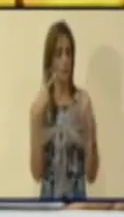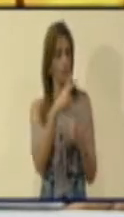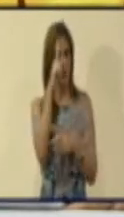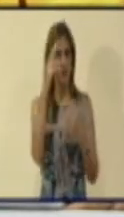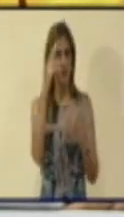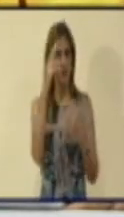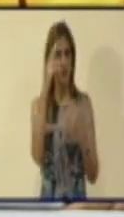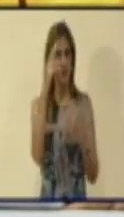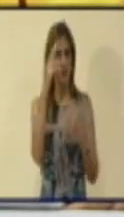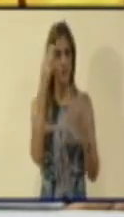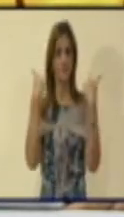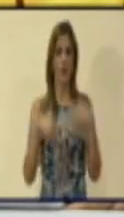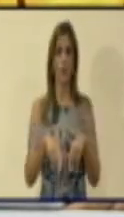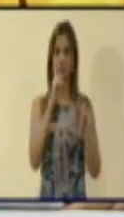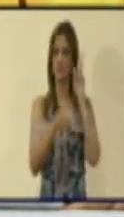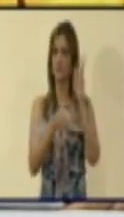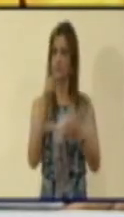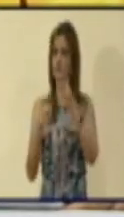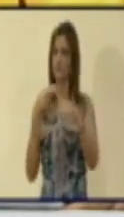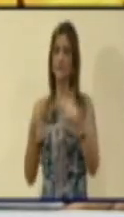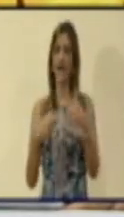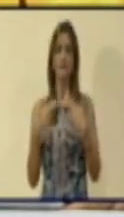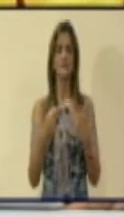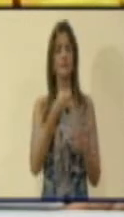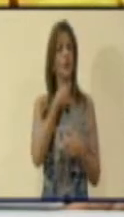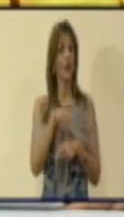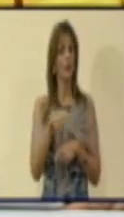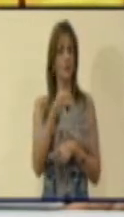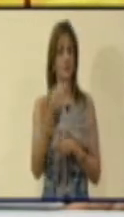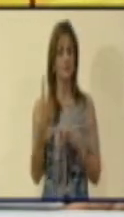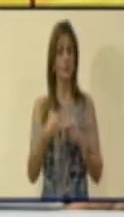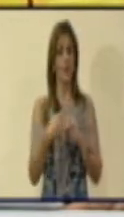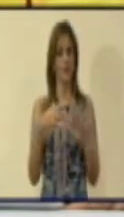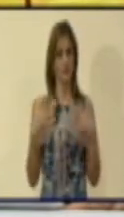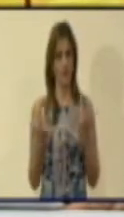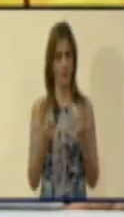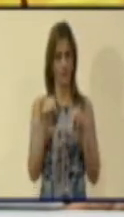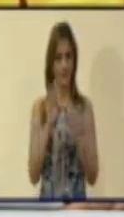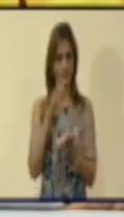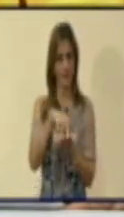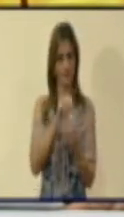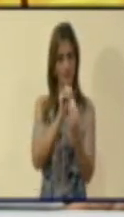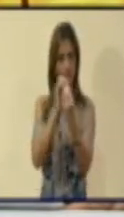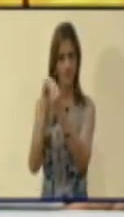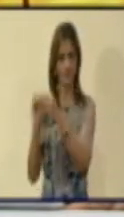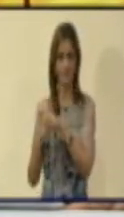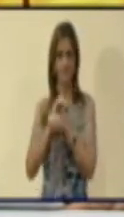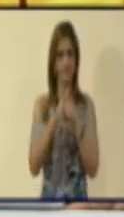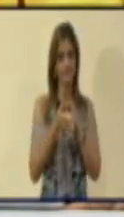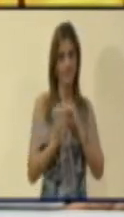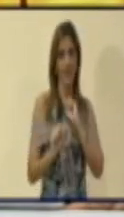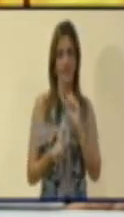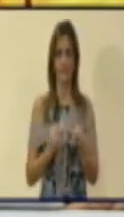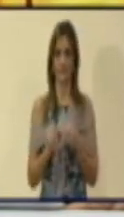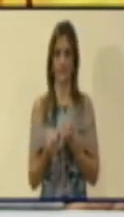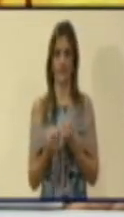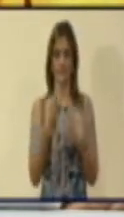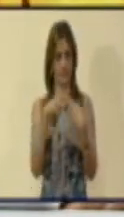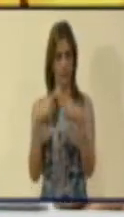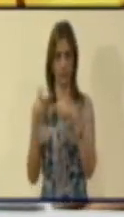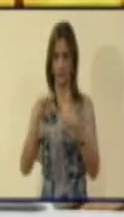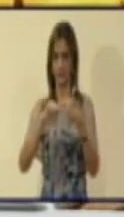en lugares de riesgo, como es hoy el caso de Bayamo, que se encuentra en transmisión autóctona local limitada, entre otras conductas.